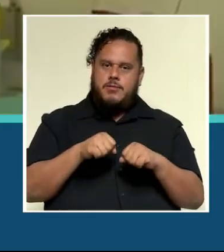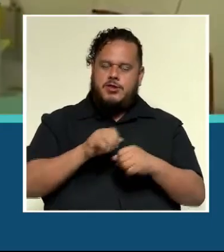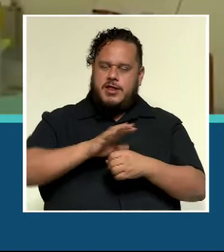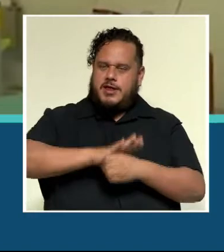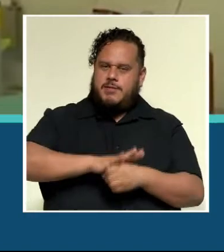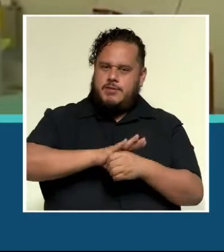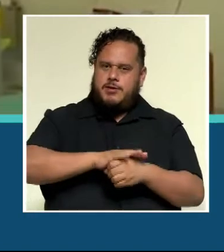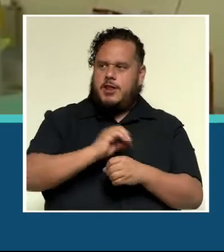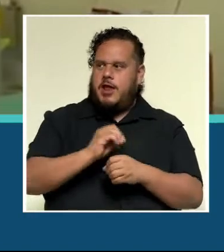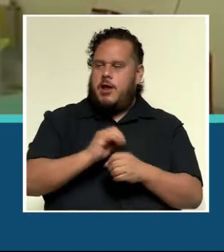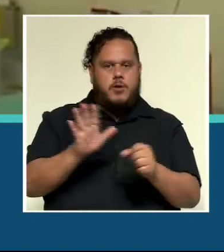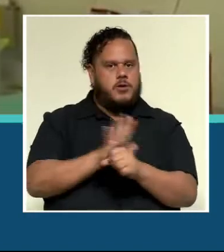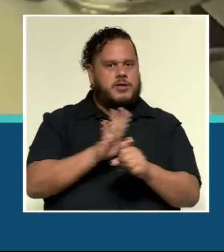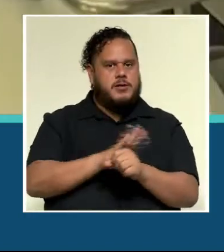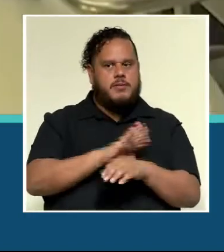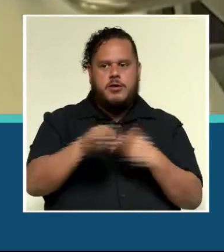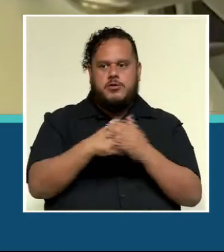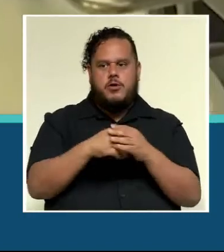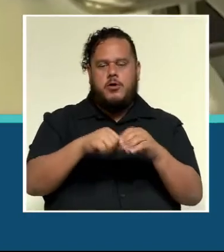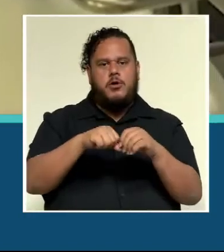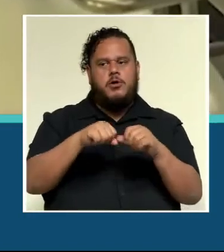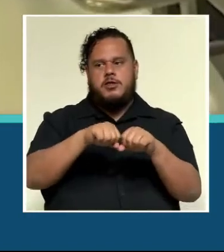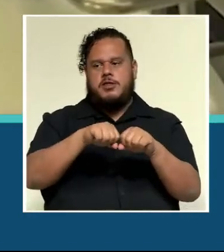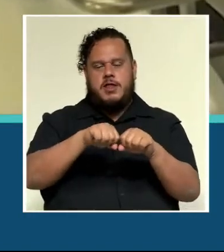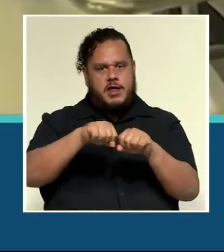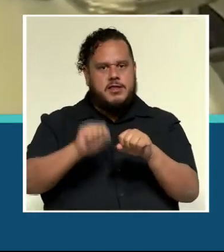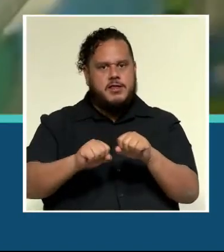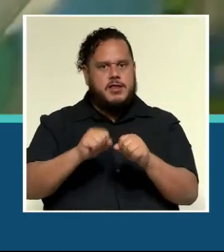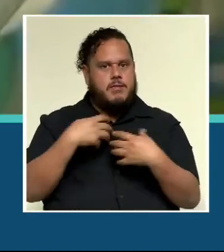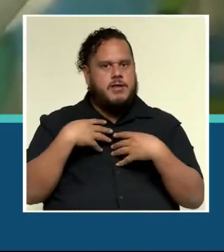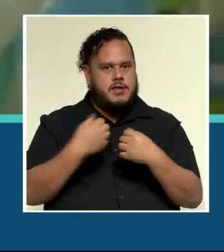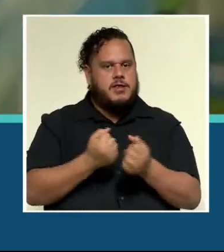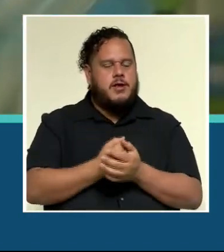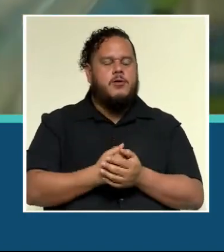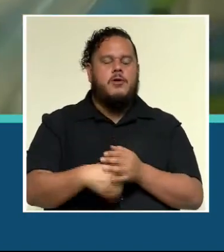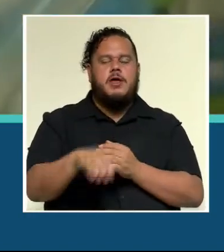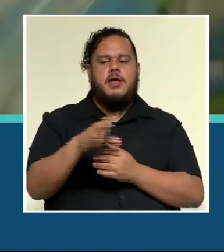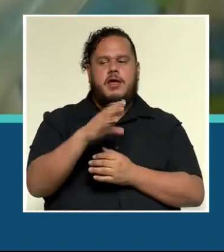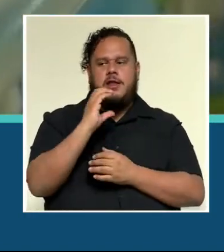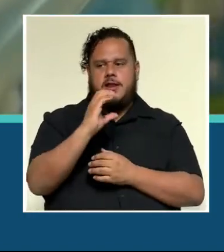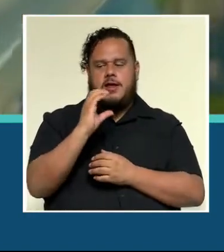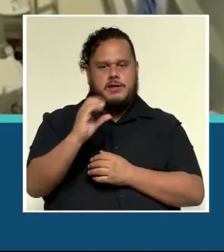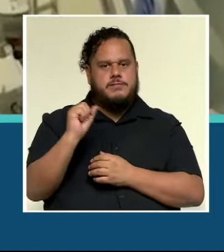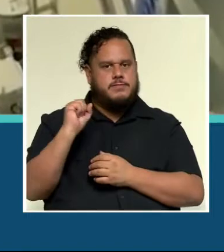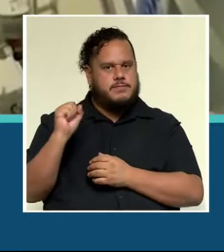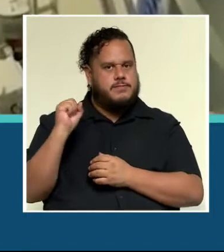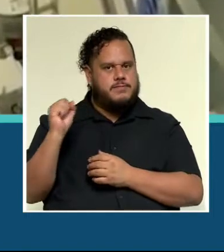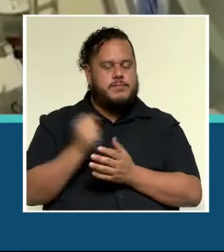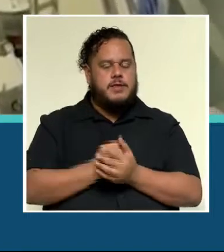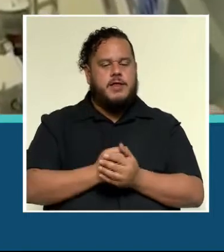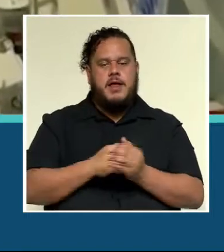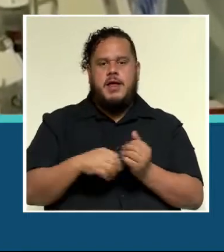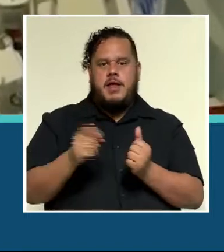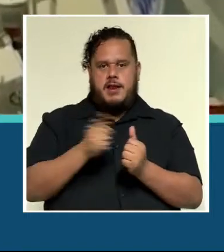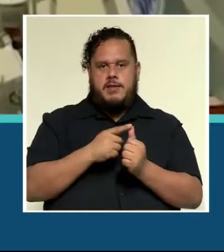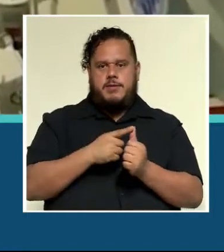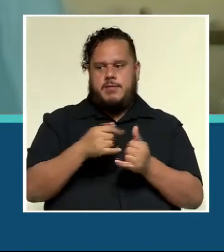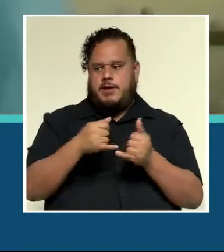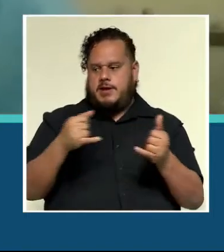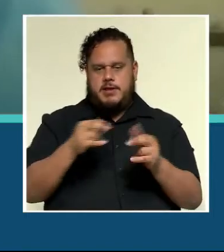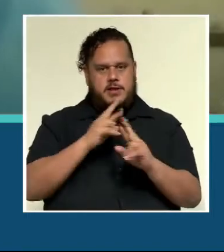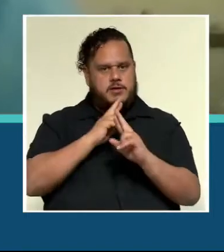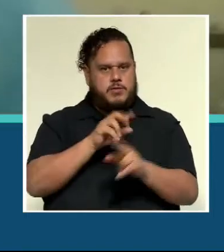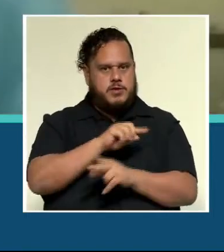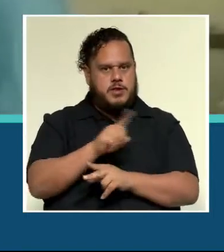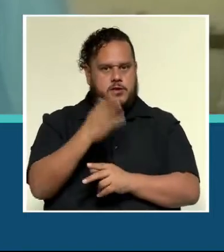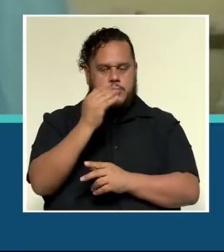o saturar los sistemas de salud, principalmente en lo que denomina la Caja Costarricense del Seguro Social, la primera línea de respuesta de ellos, lo que